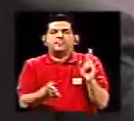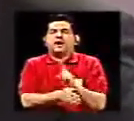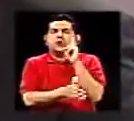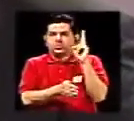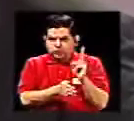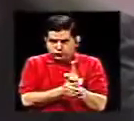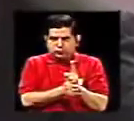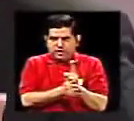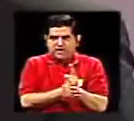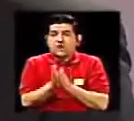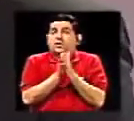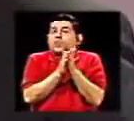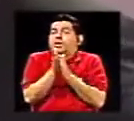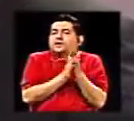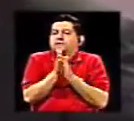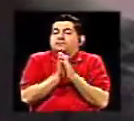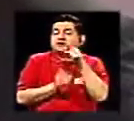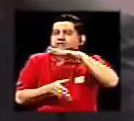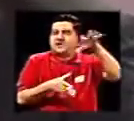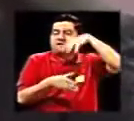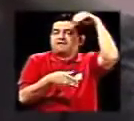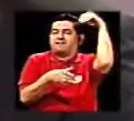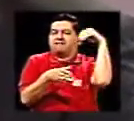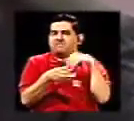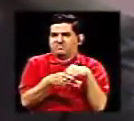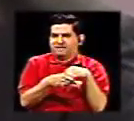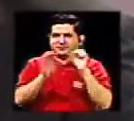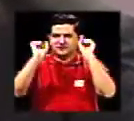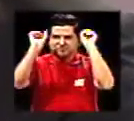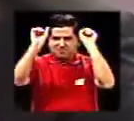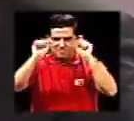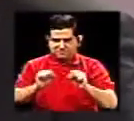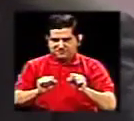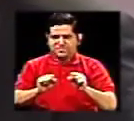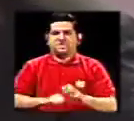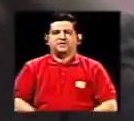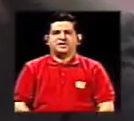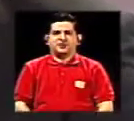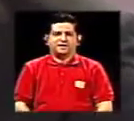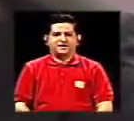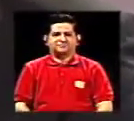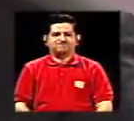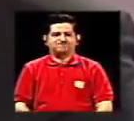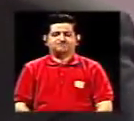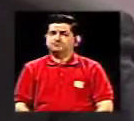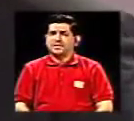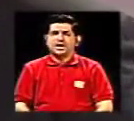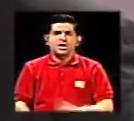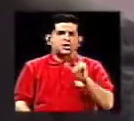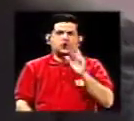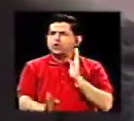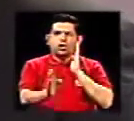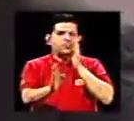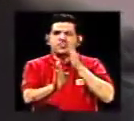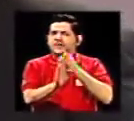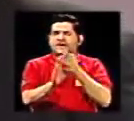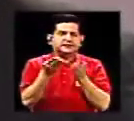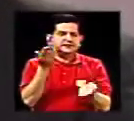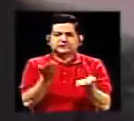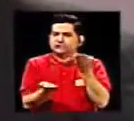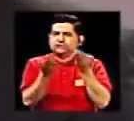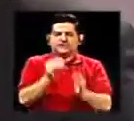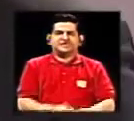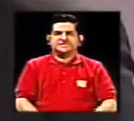utilizó o se aprovechó de ese contexto para no, si bien es cierto, no entraron directamente uh-huh quizás